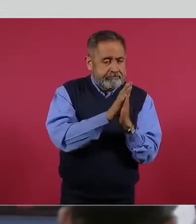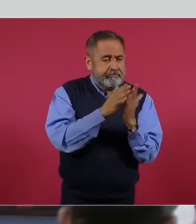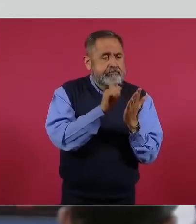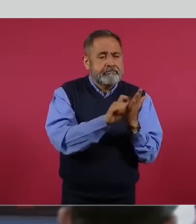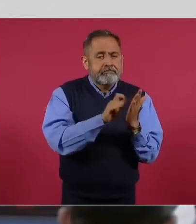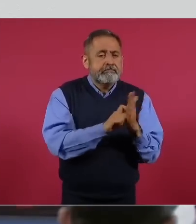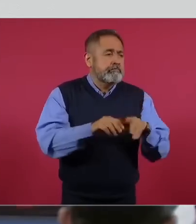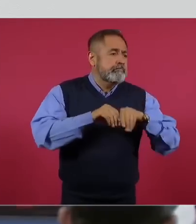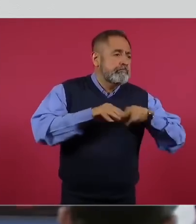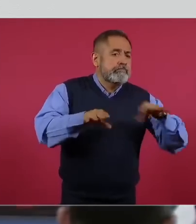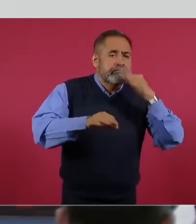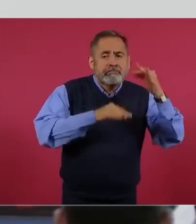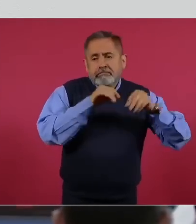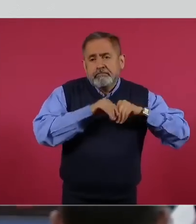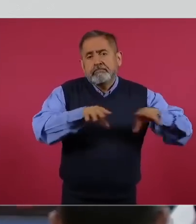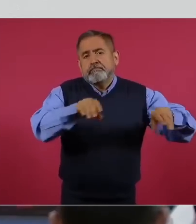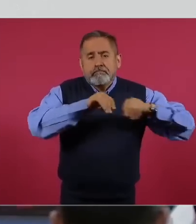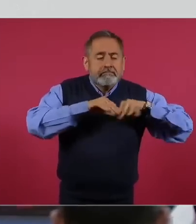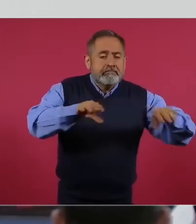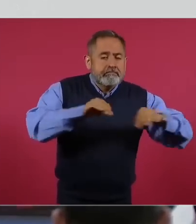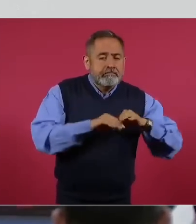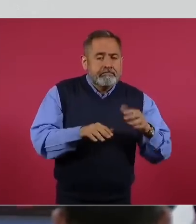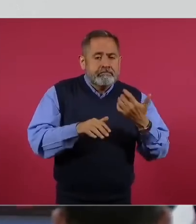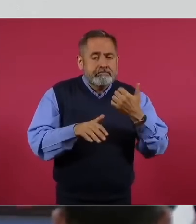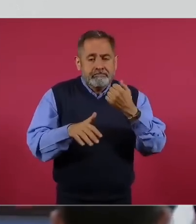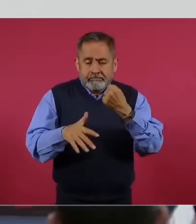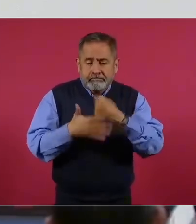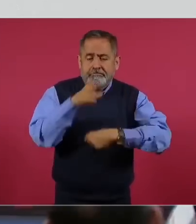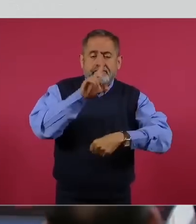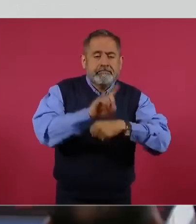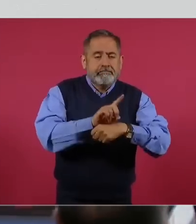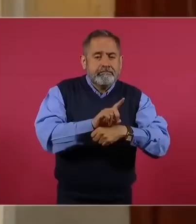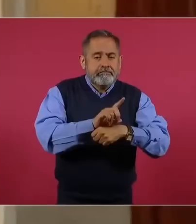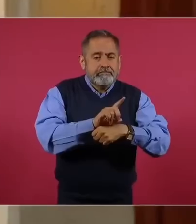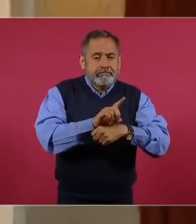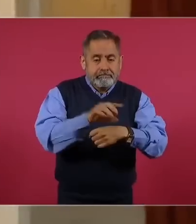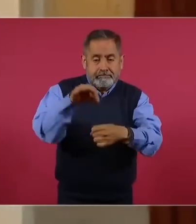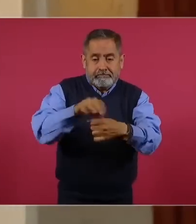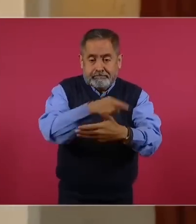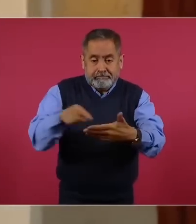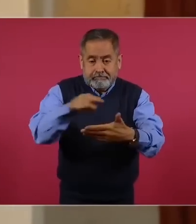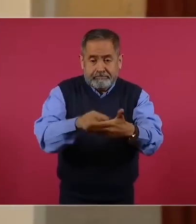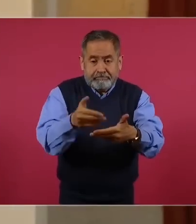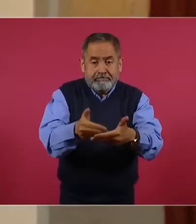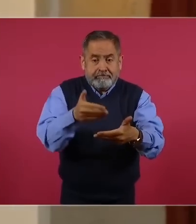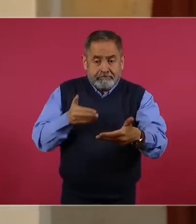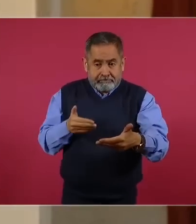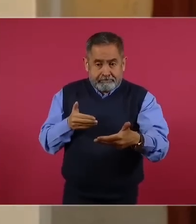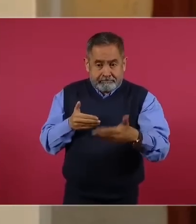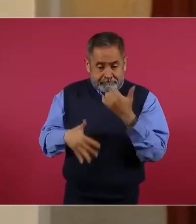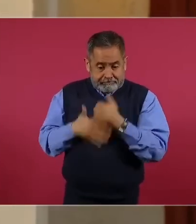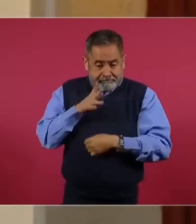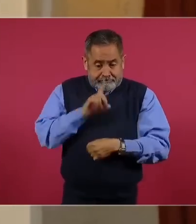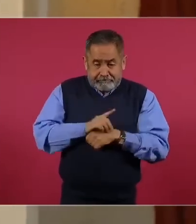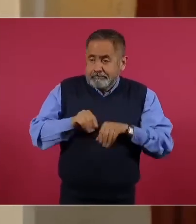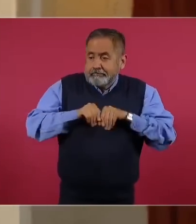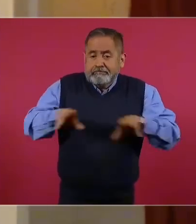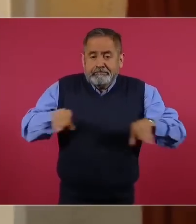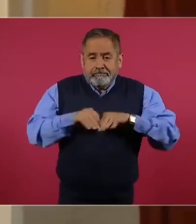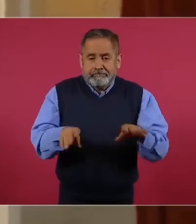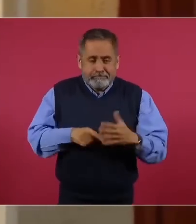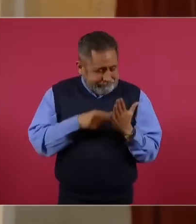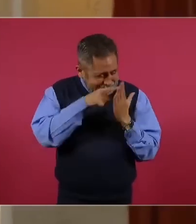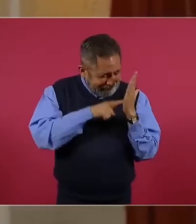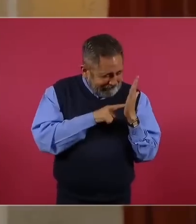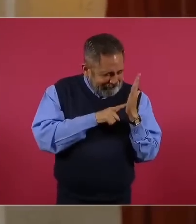que difunden 15 días antes de la pasada elección y no hay nada que sea